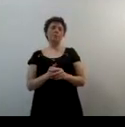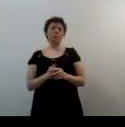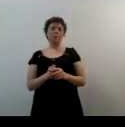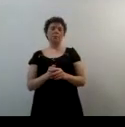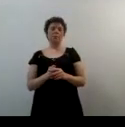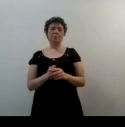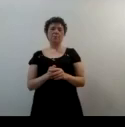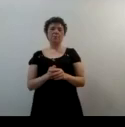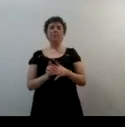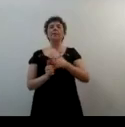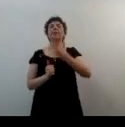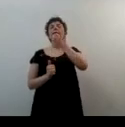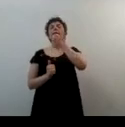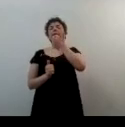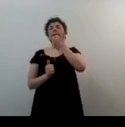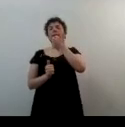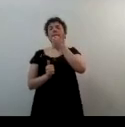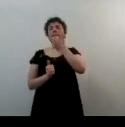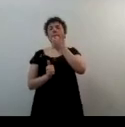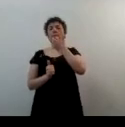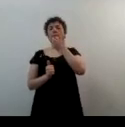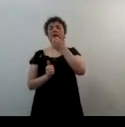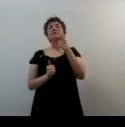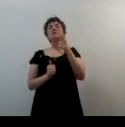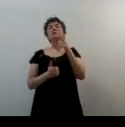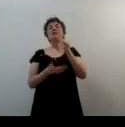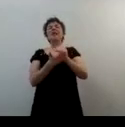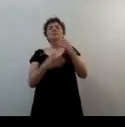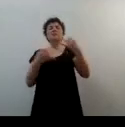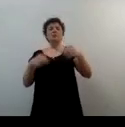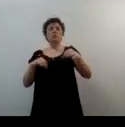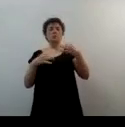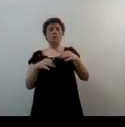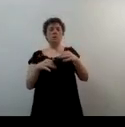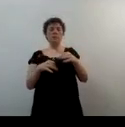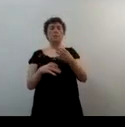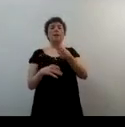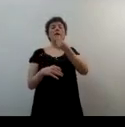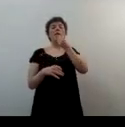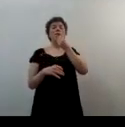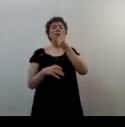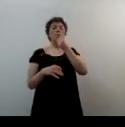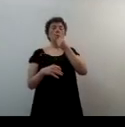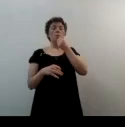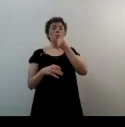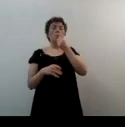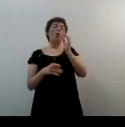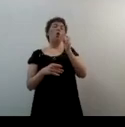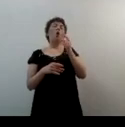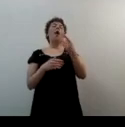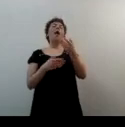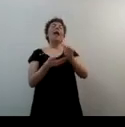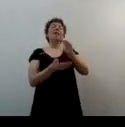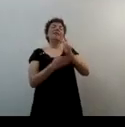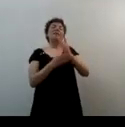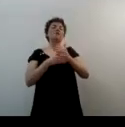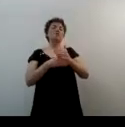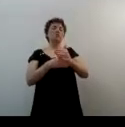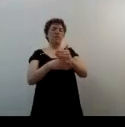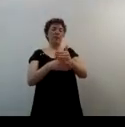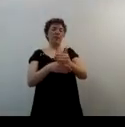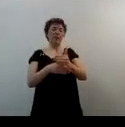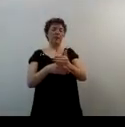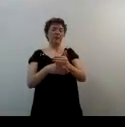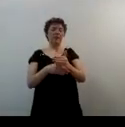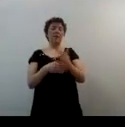Por ejemplo, ¿qué cantidades son más normales a la hora de consumir o suficientes? Que con esto, pues hay que